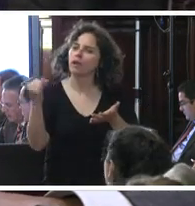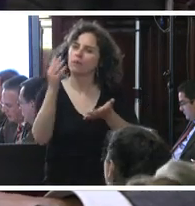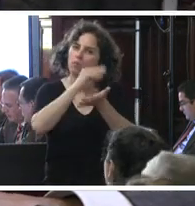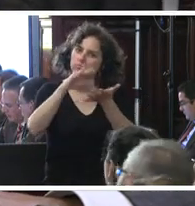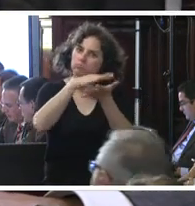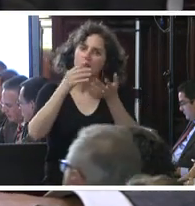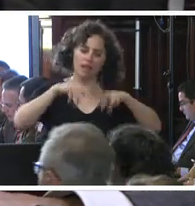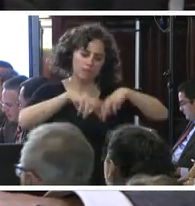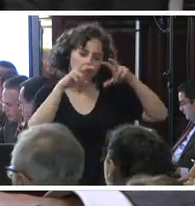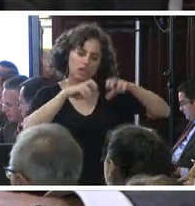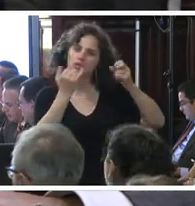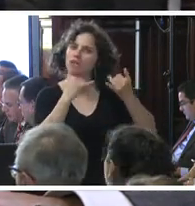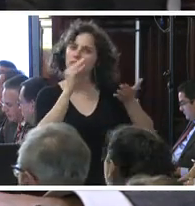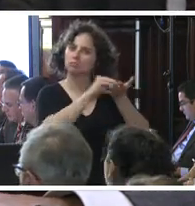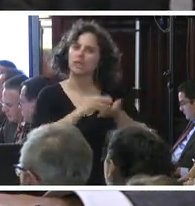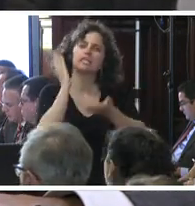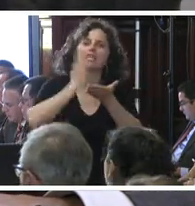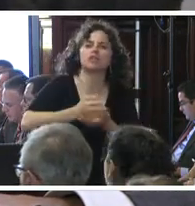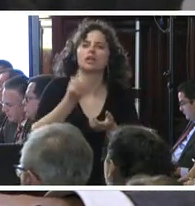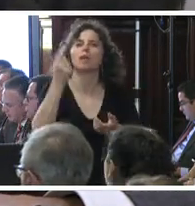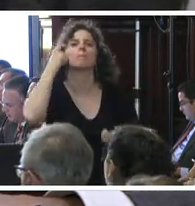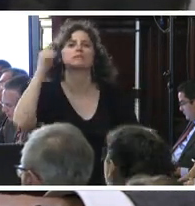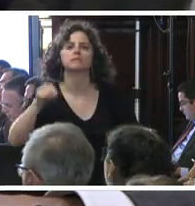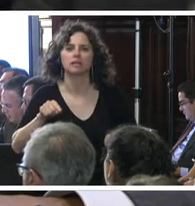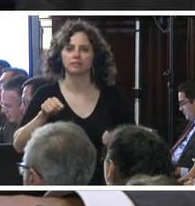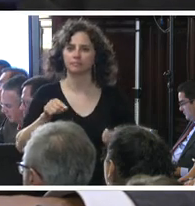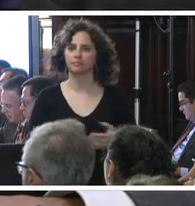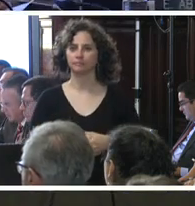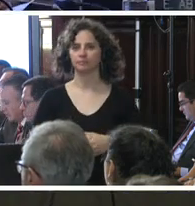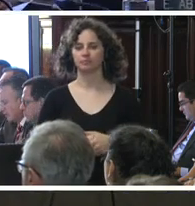ha habido investigación y sanciones?